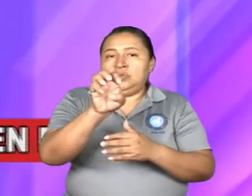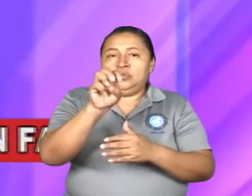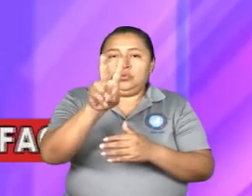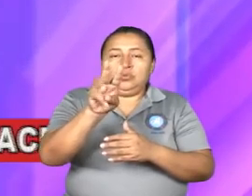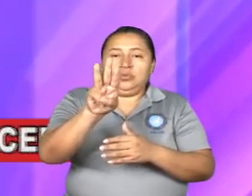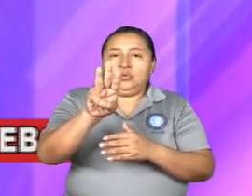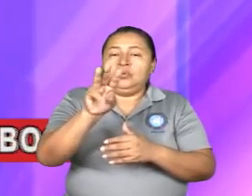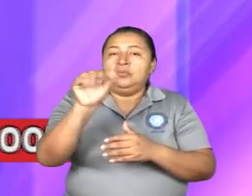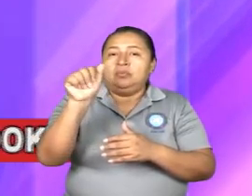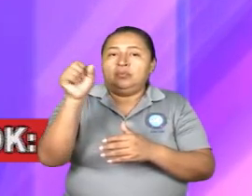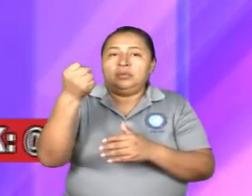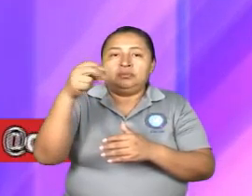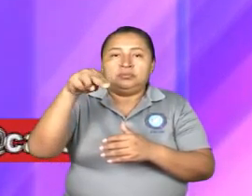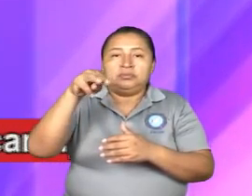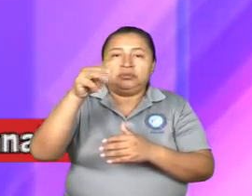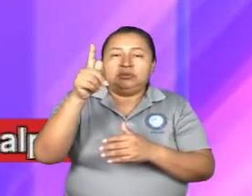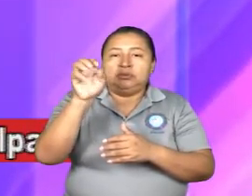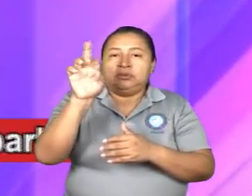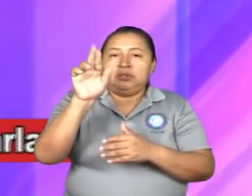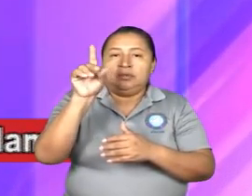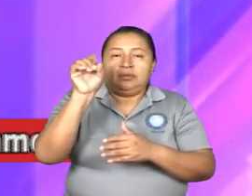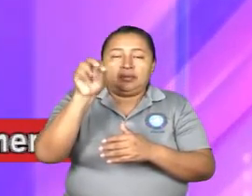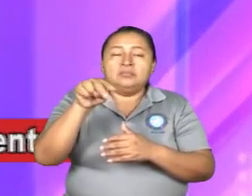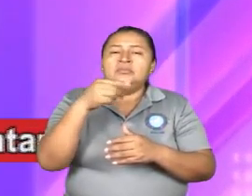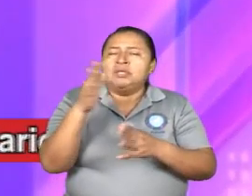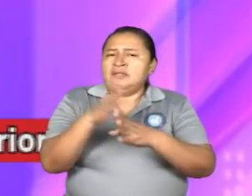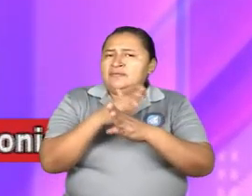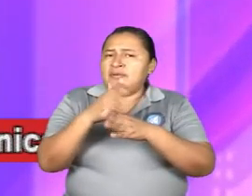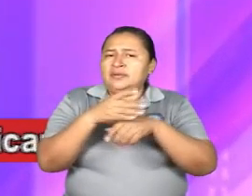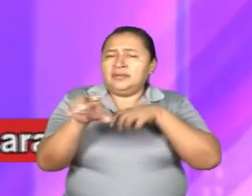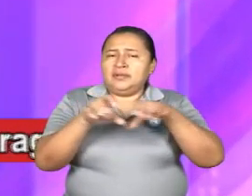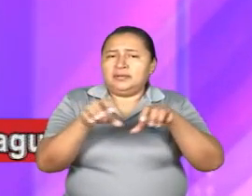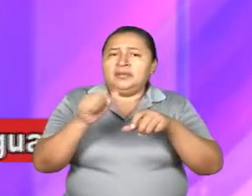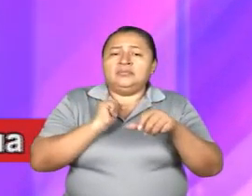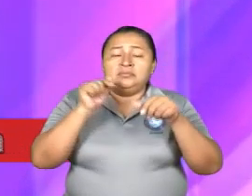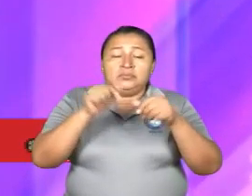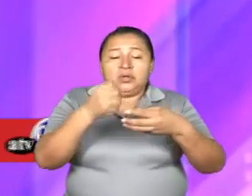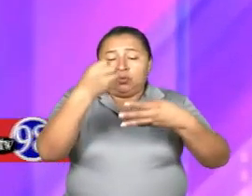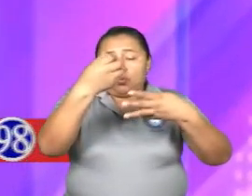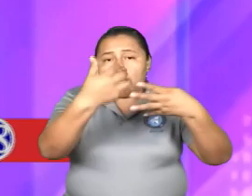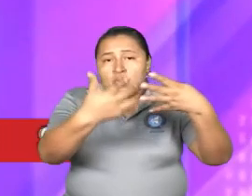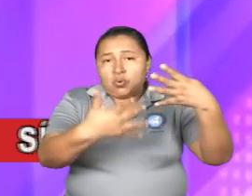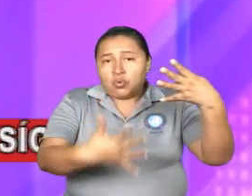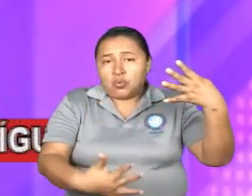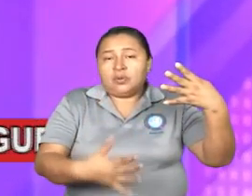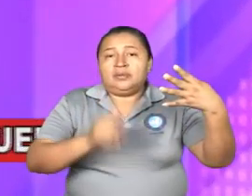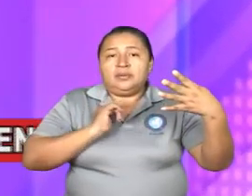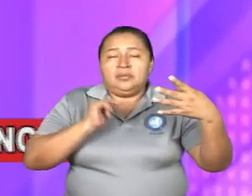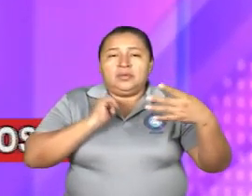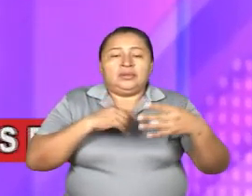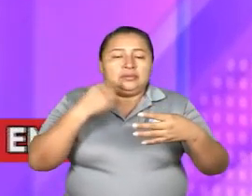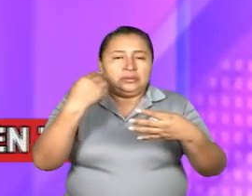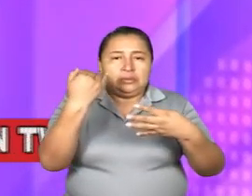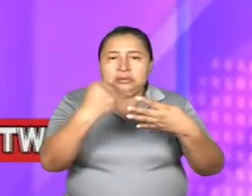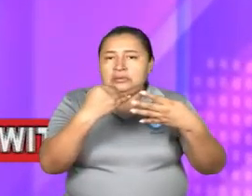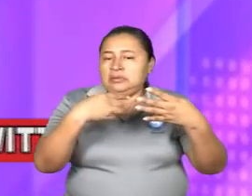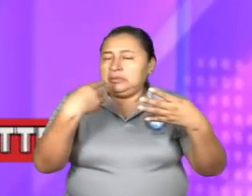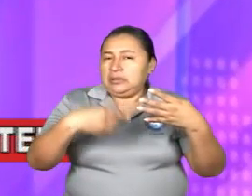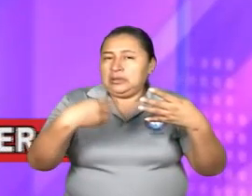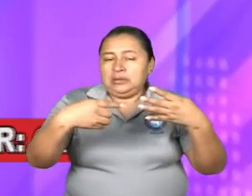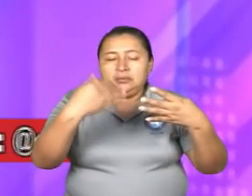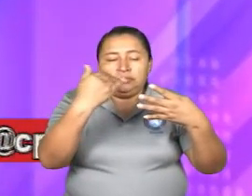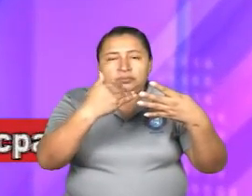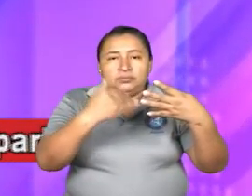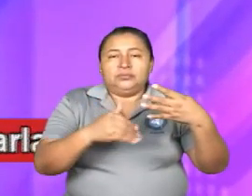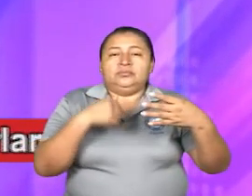una cantidad de eventos que están aquí desglosados día por día